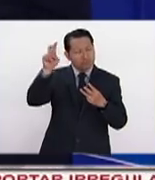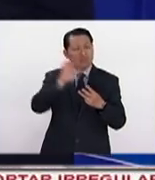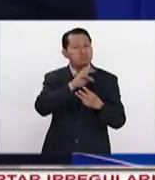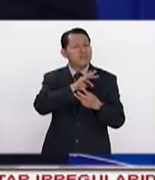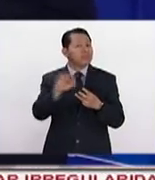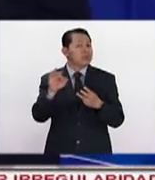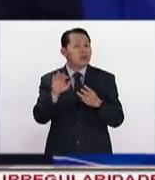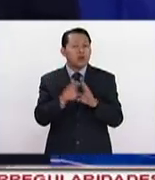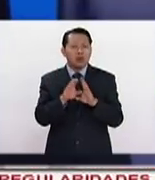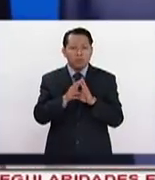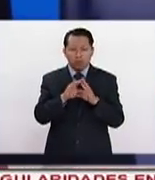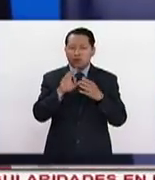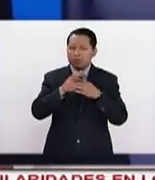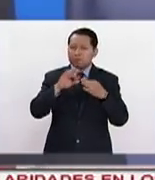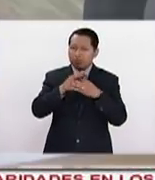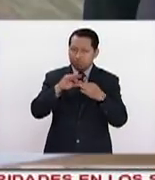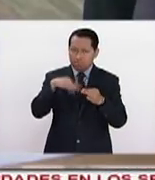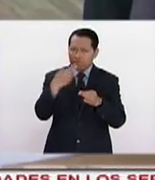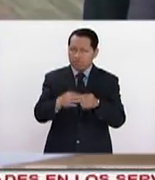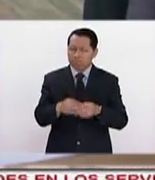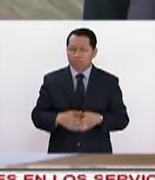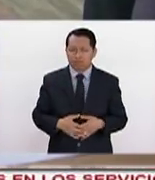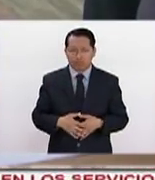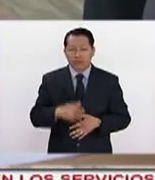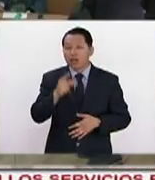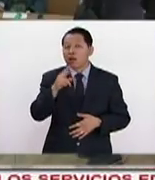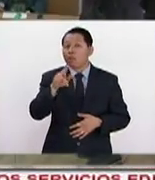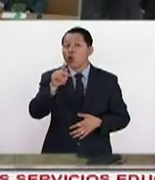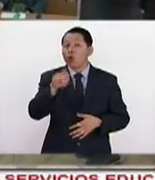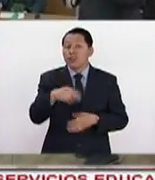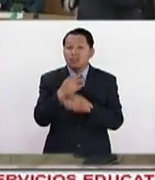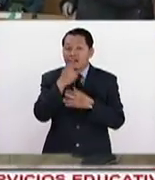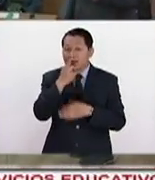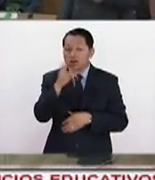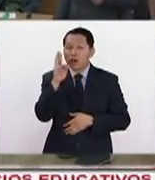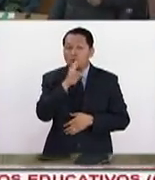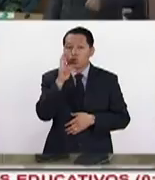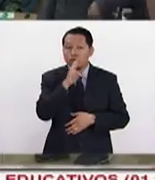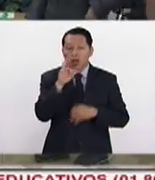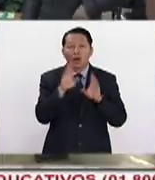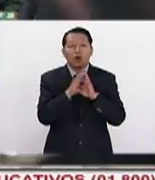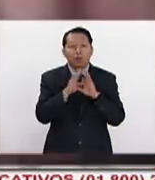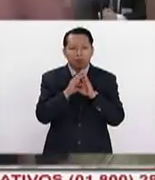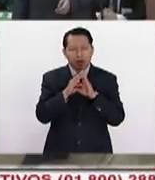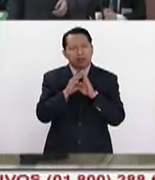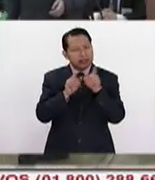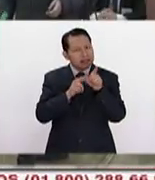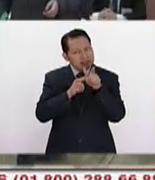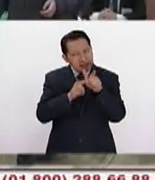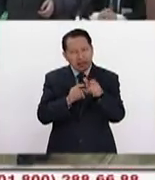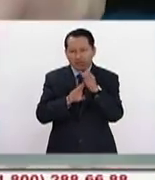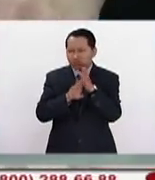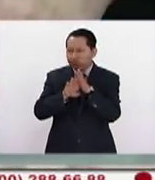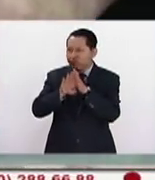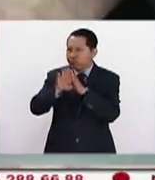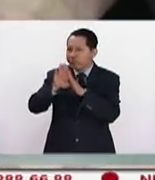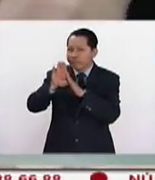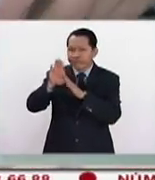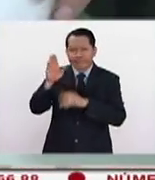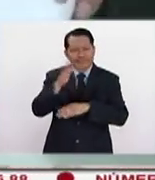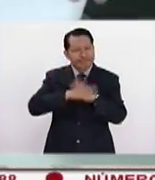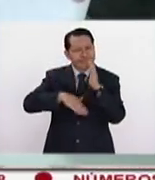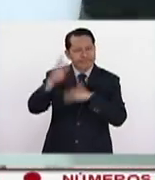estamos hablando, se hará. Putin dijo que Rusia va rumbo al éxito y que hoy más que nunca el